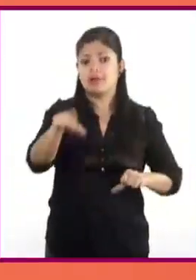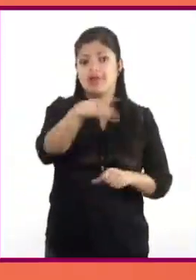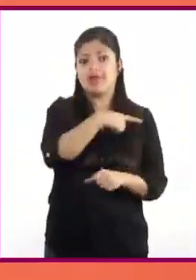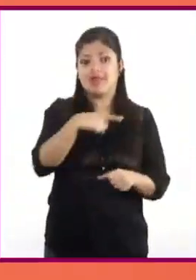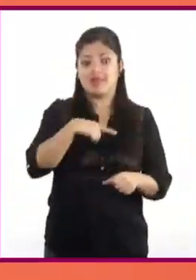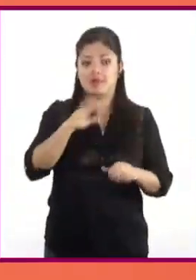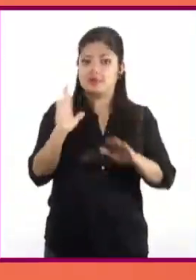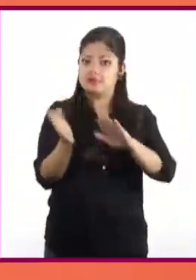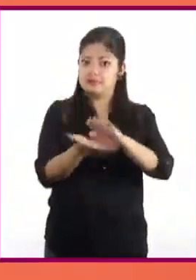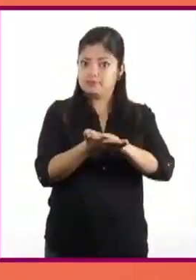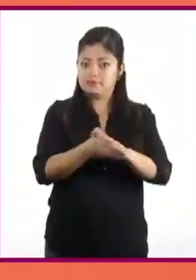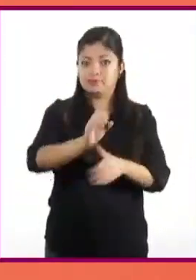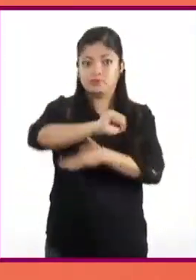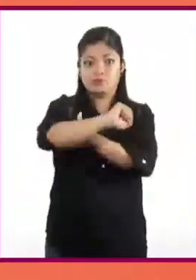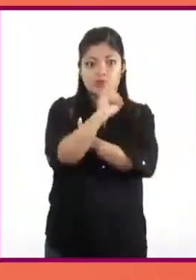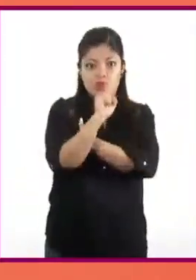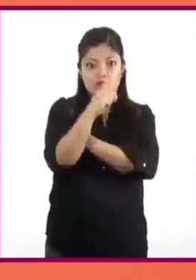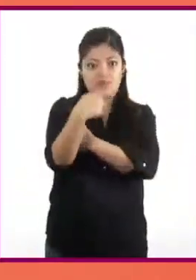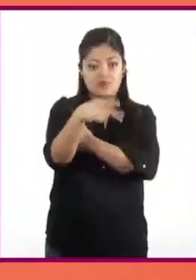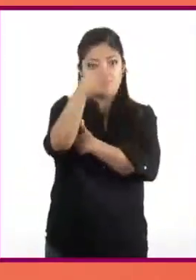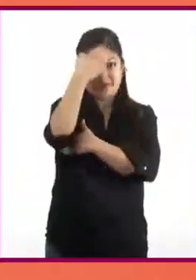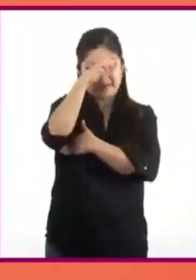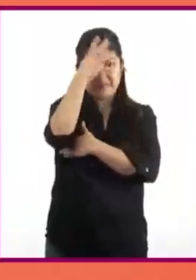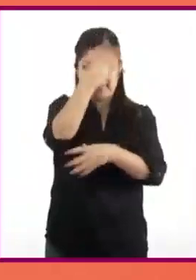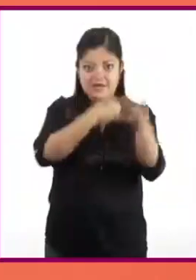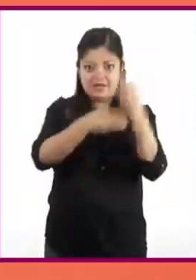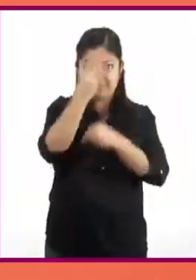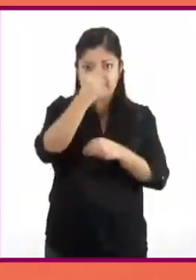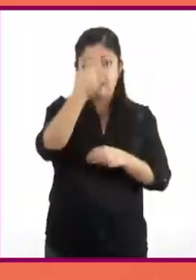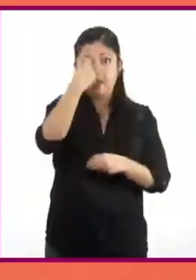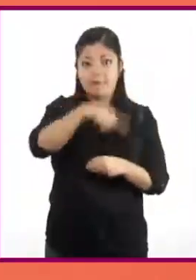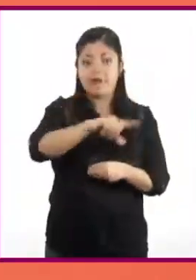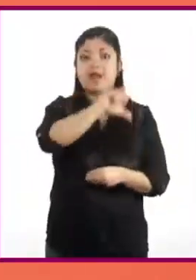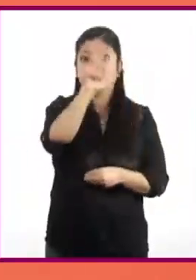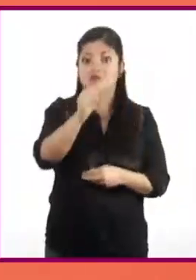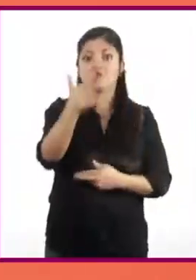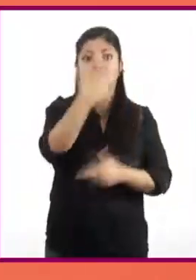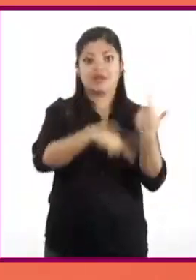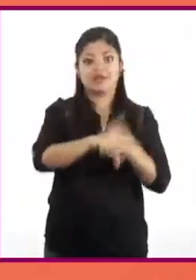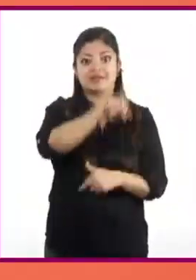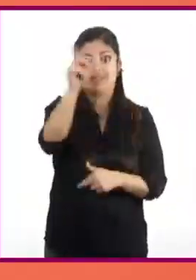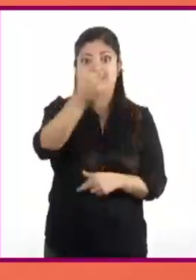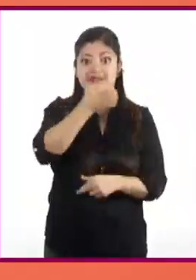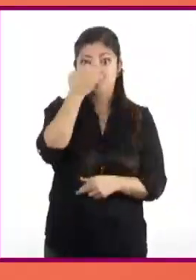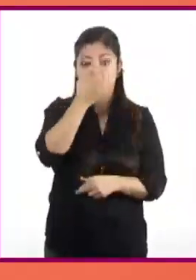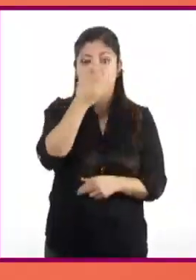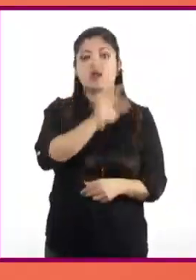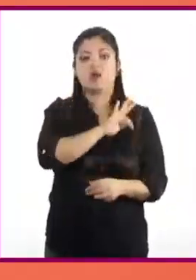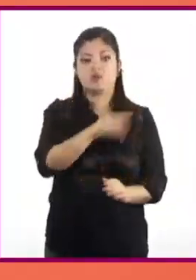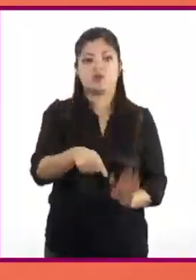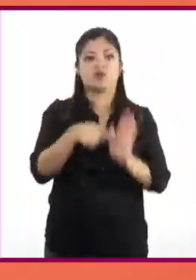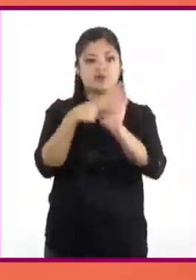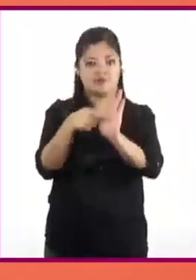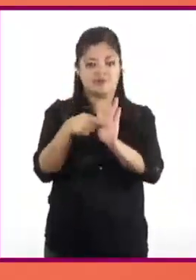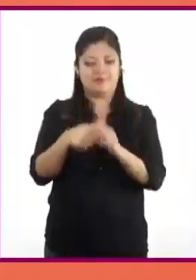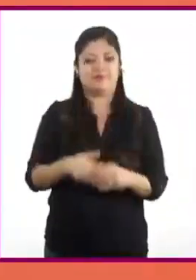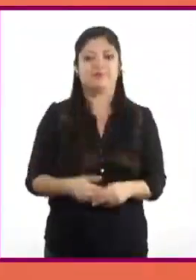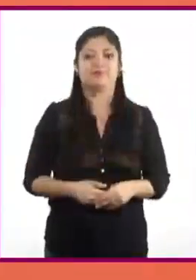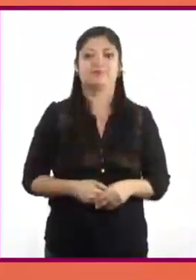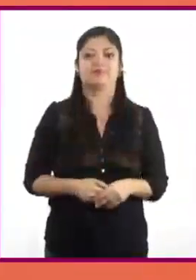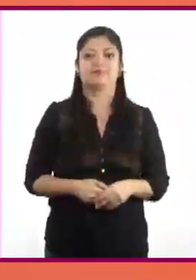integrar a su carpeta de experiencias para que puedan retomarla con su docente y grupo una vez que regresen a su